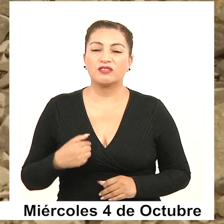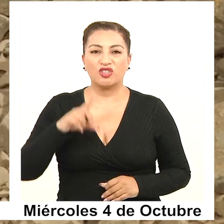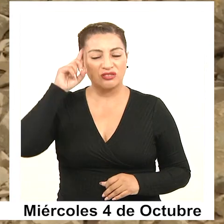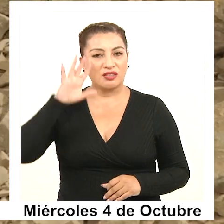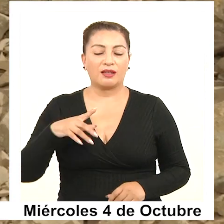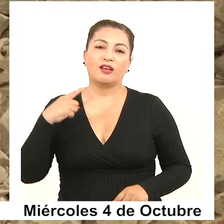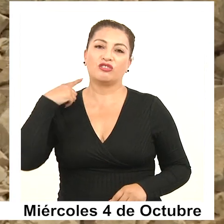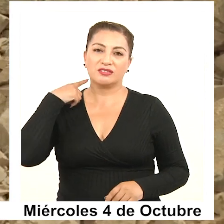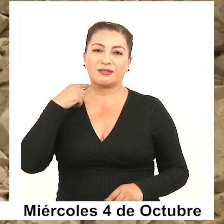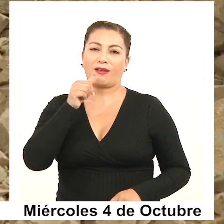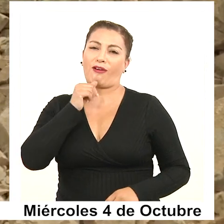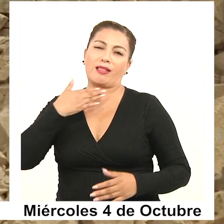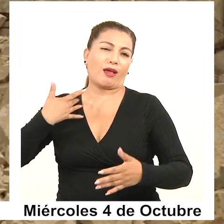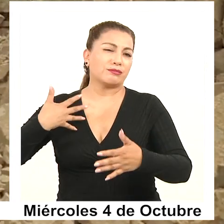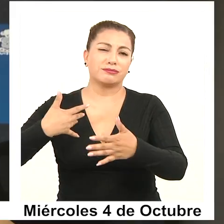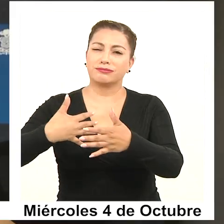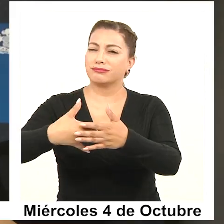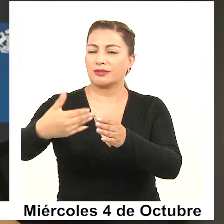de que falta mucho.